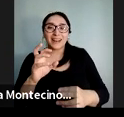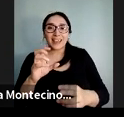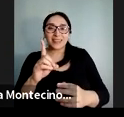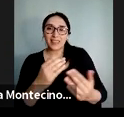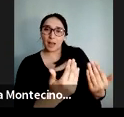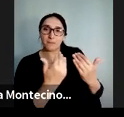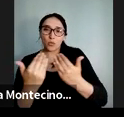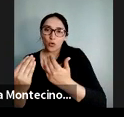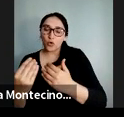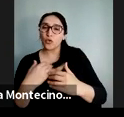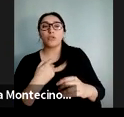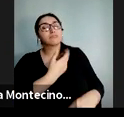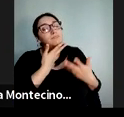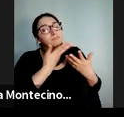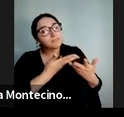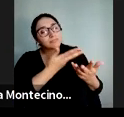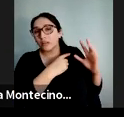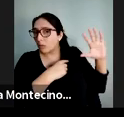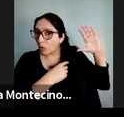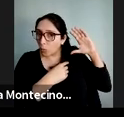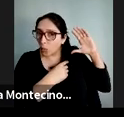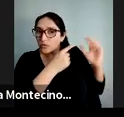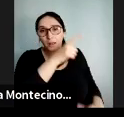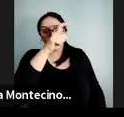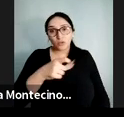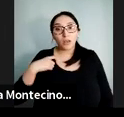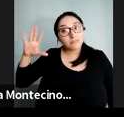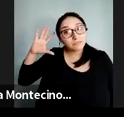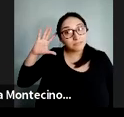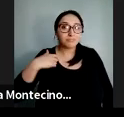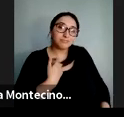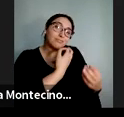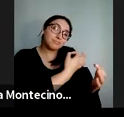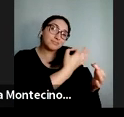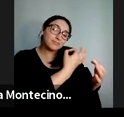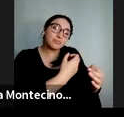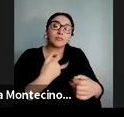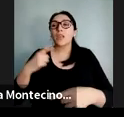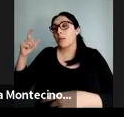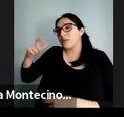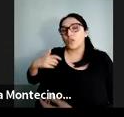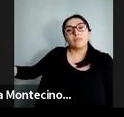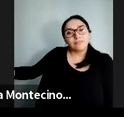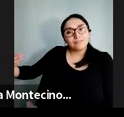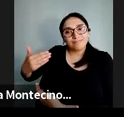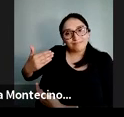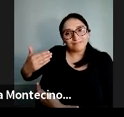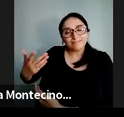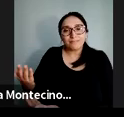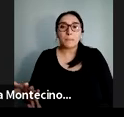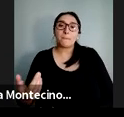alguien que nos acompañe, no quedarse con esto, ¿cierto?, solo para nosotros,